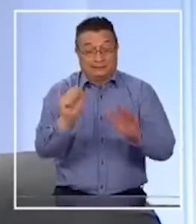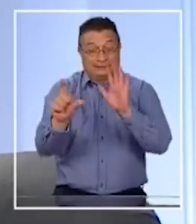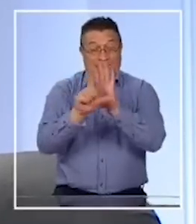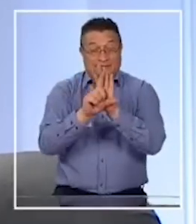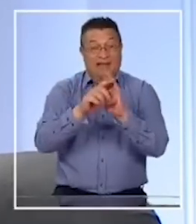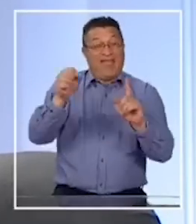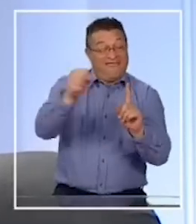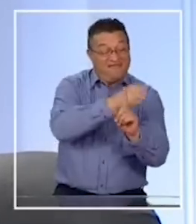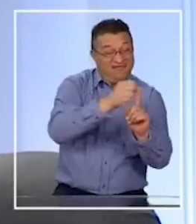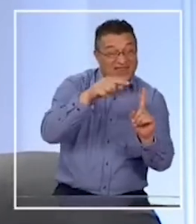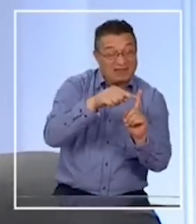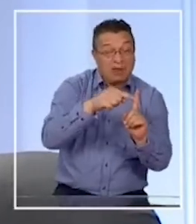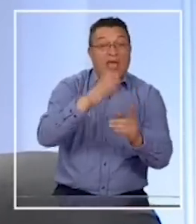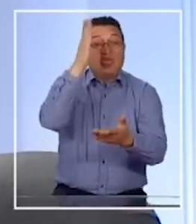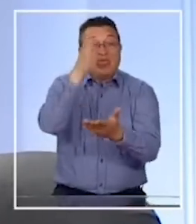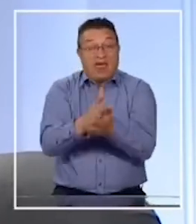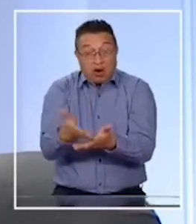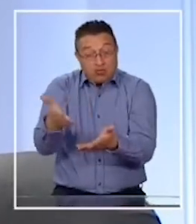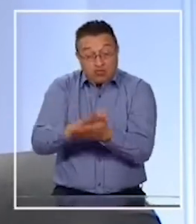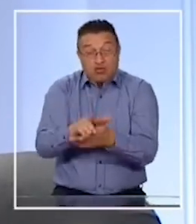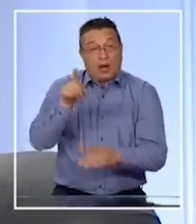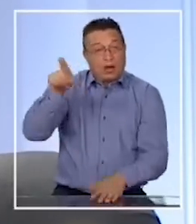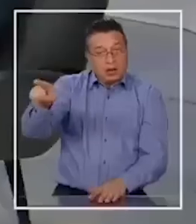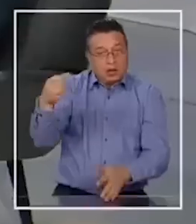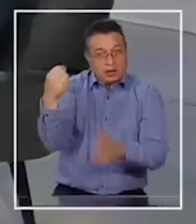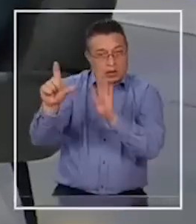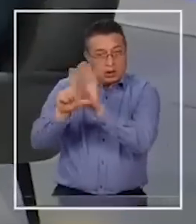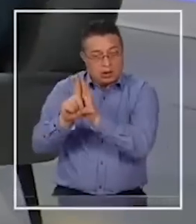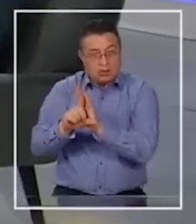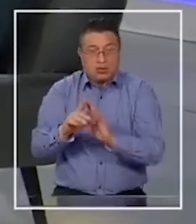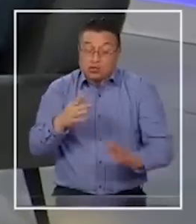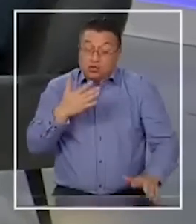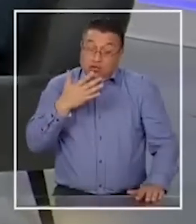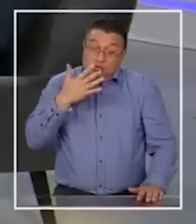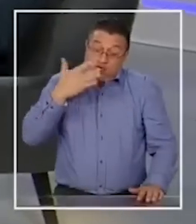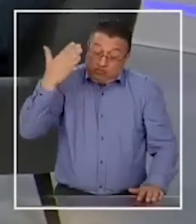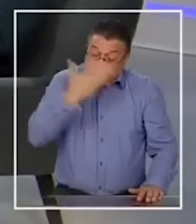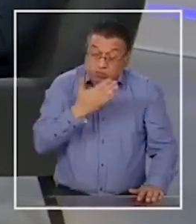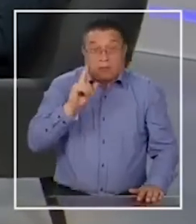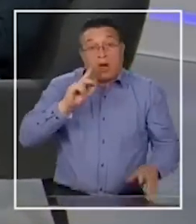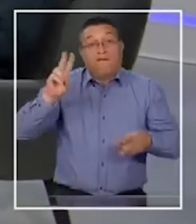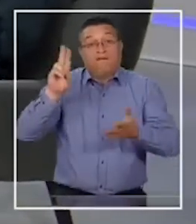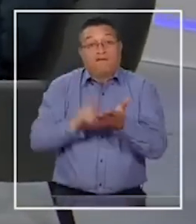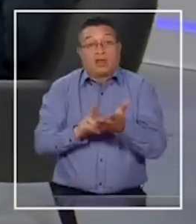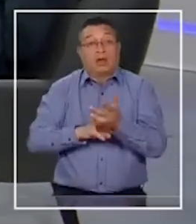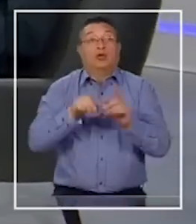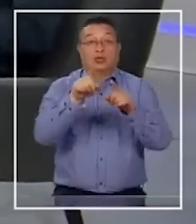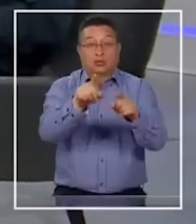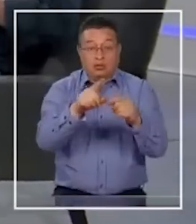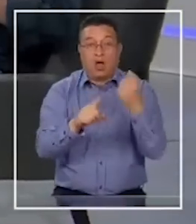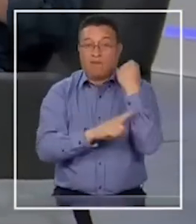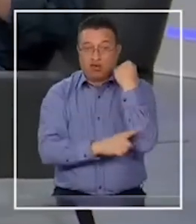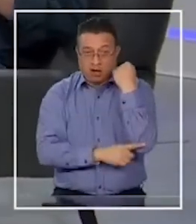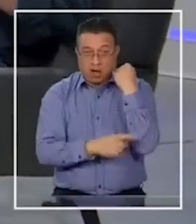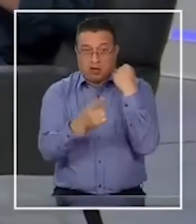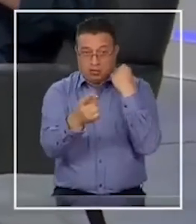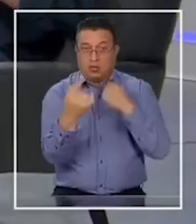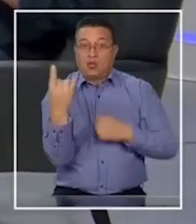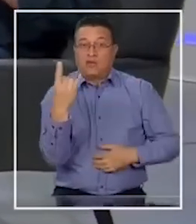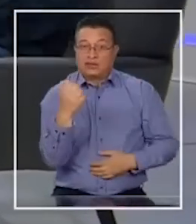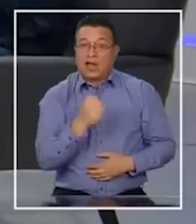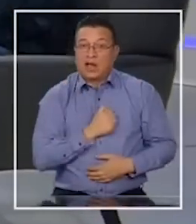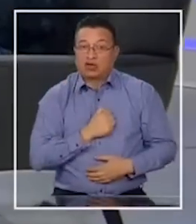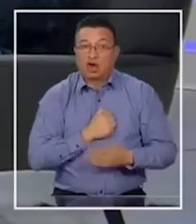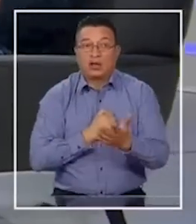y las víctimas los que deben morir son los delincuentes suena duro pero es la verdad usted tiene una preparación de abogado en la Universidad Católica